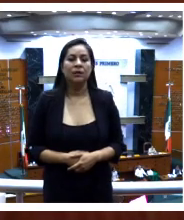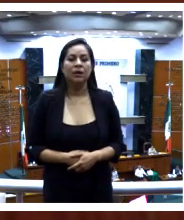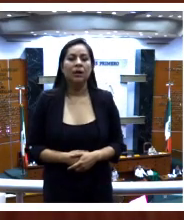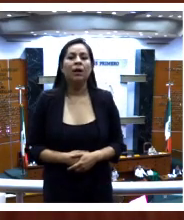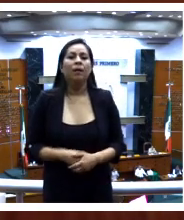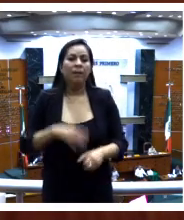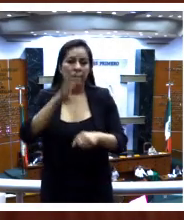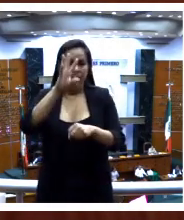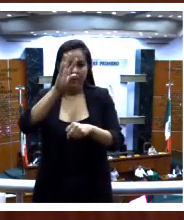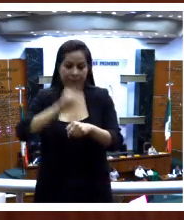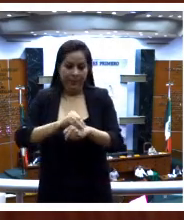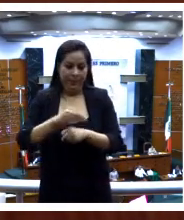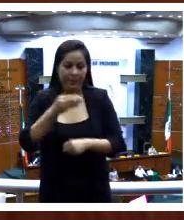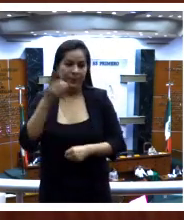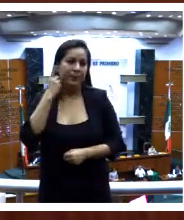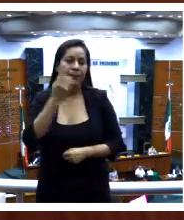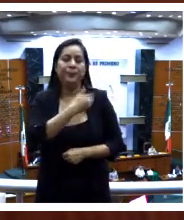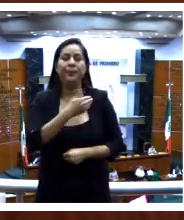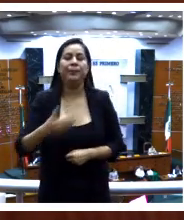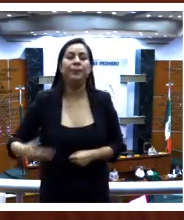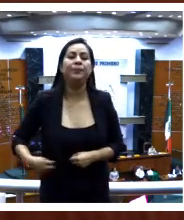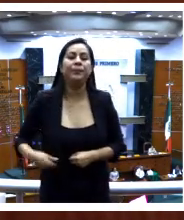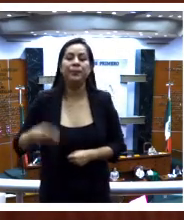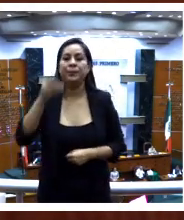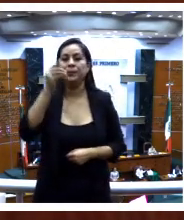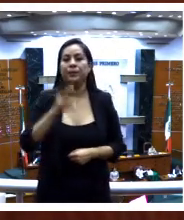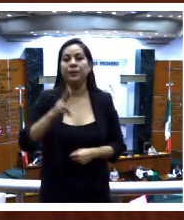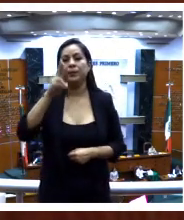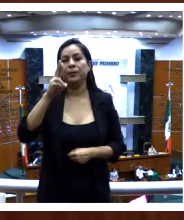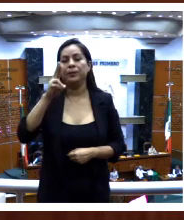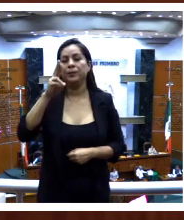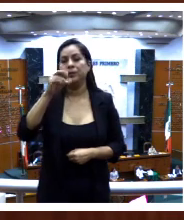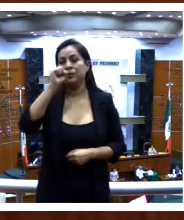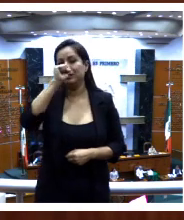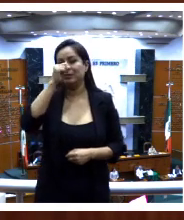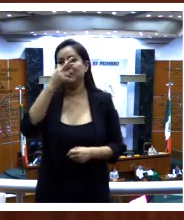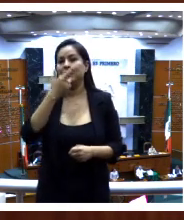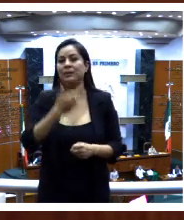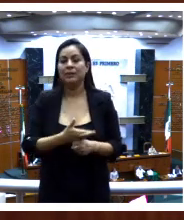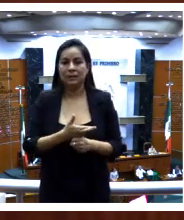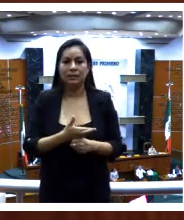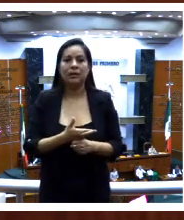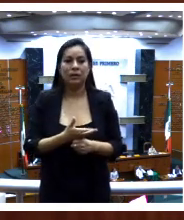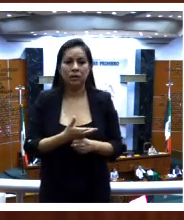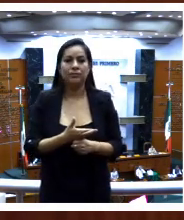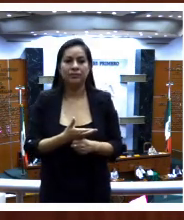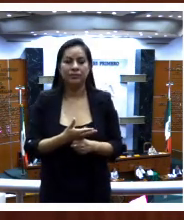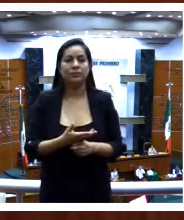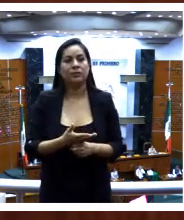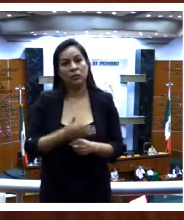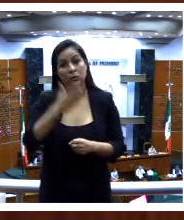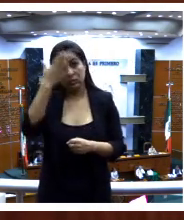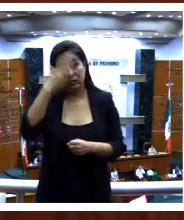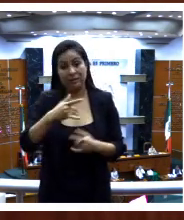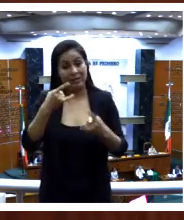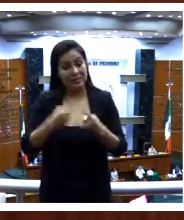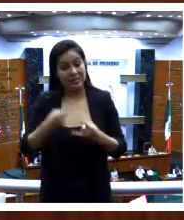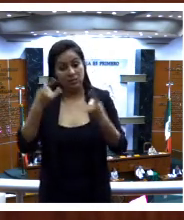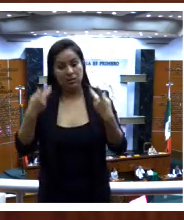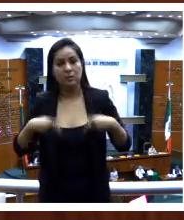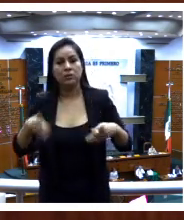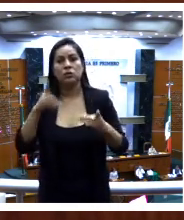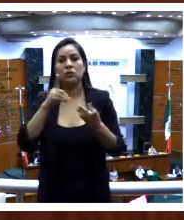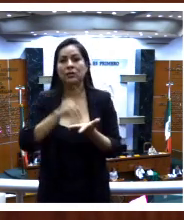Con su permiso, diputada presidenta, doctor Marcial Rodríguez Saldaña. Como sabrá, históricamente las personas